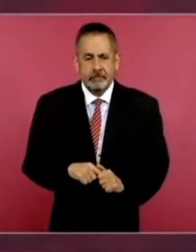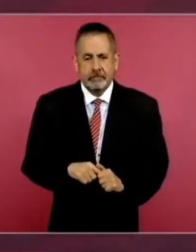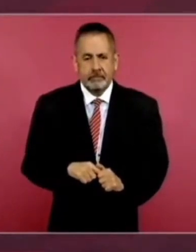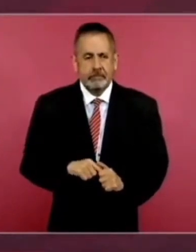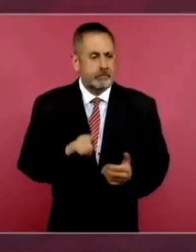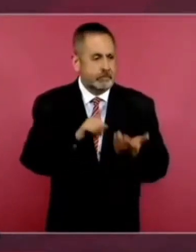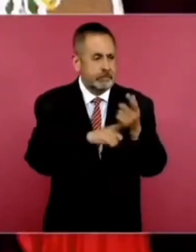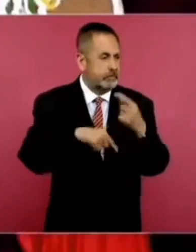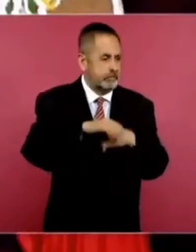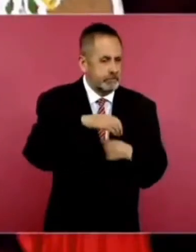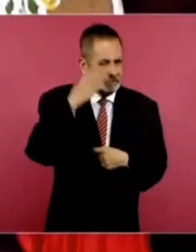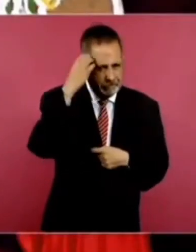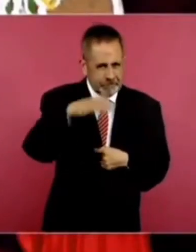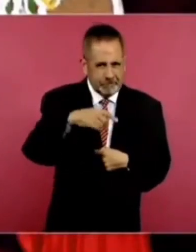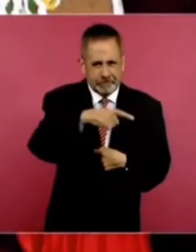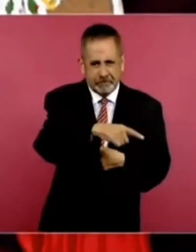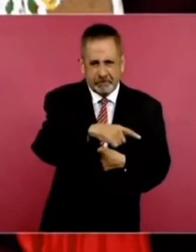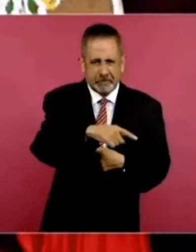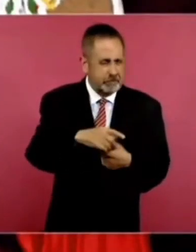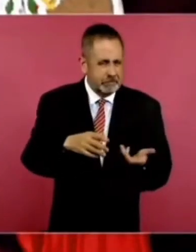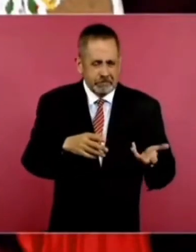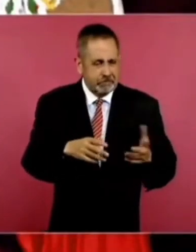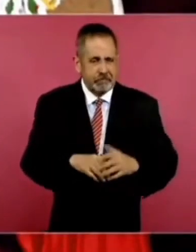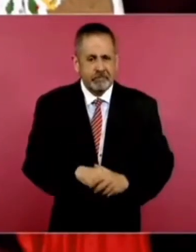del crimen